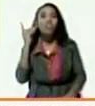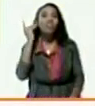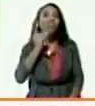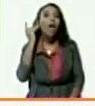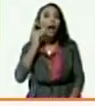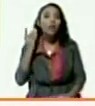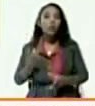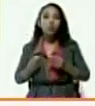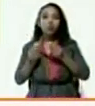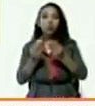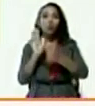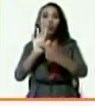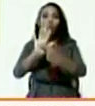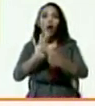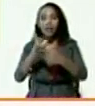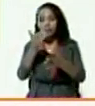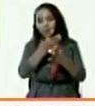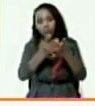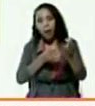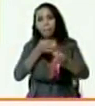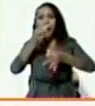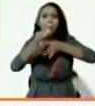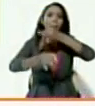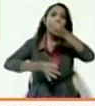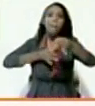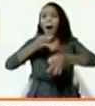dará detalles